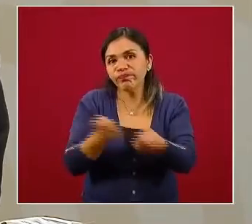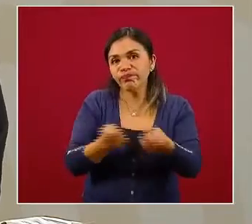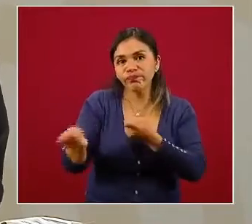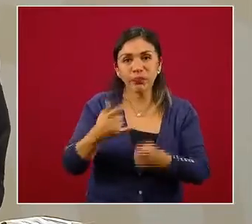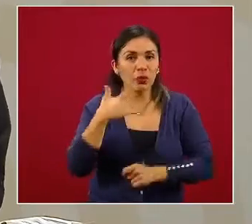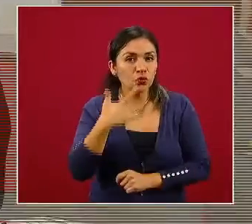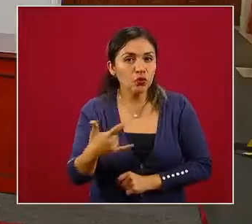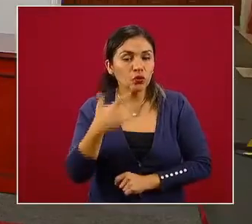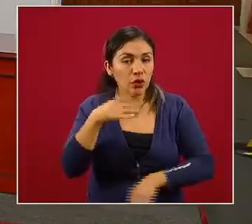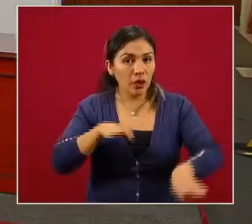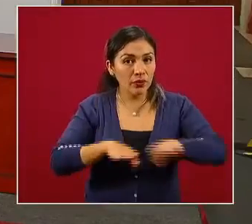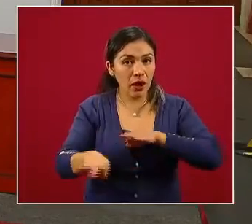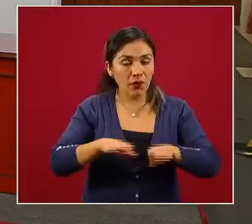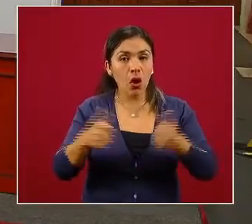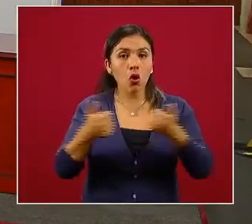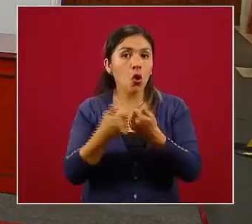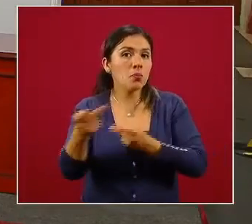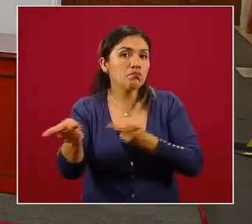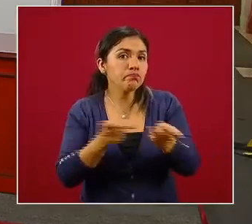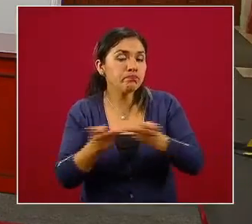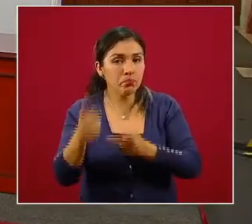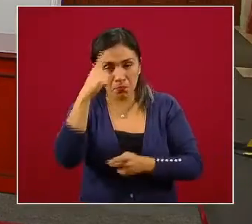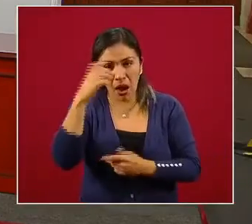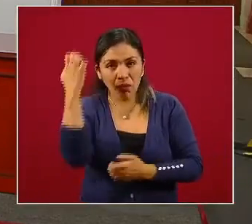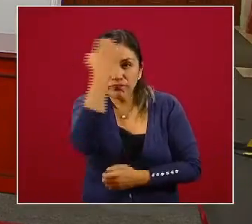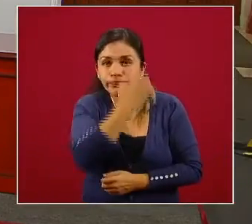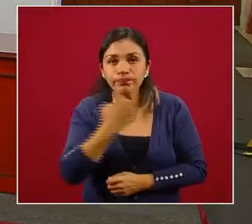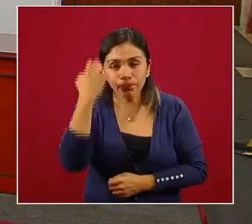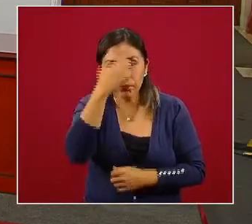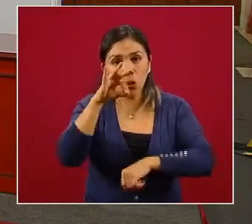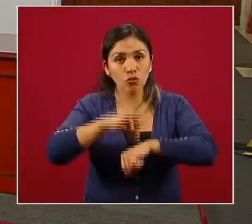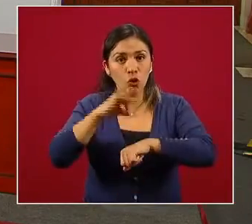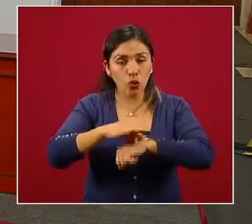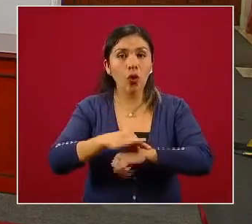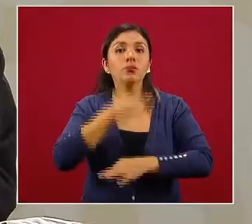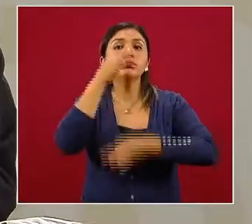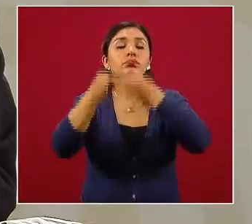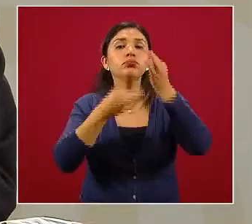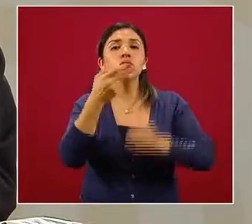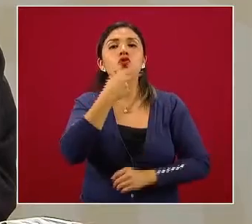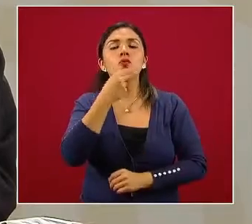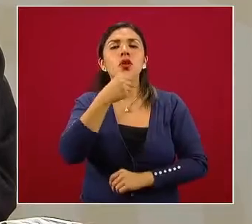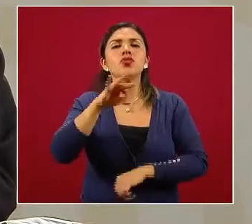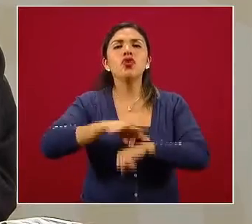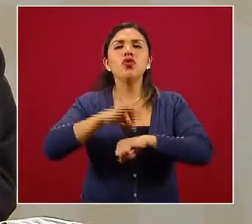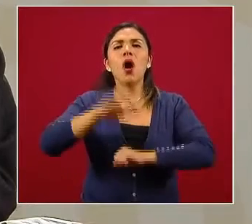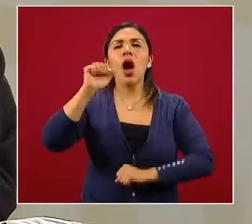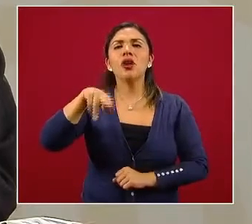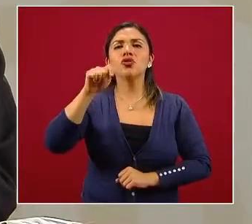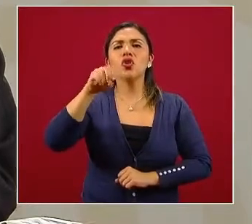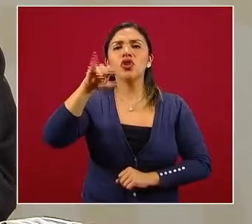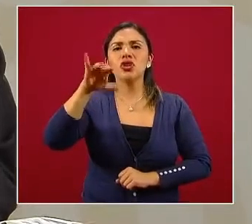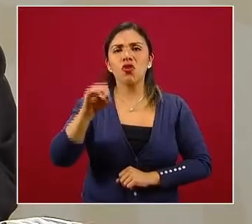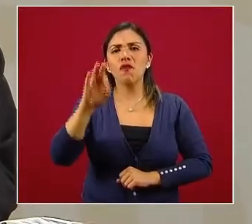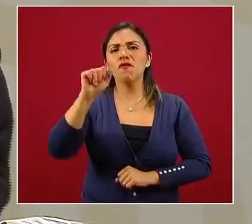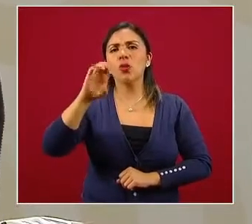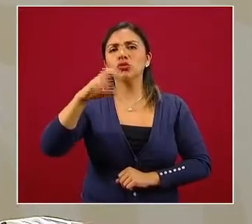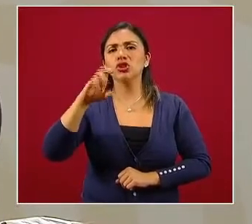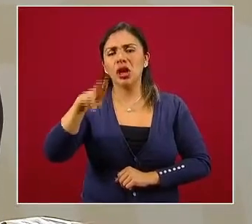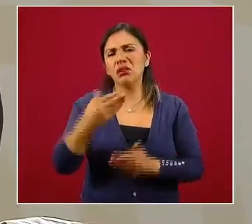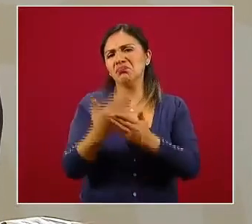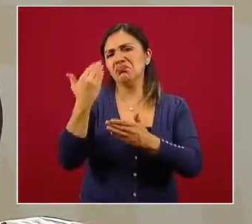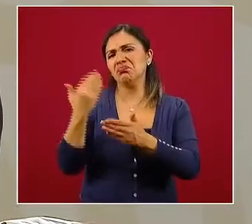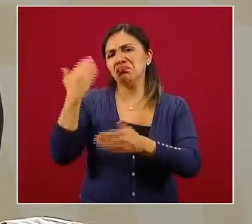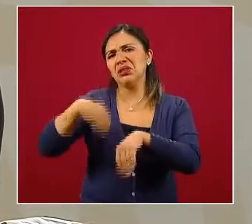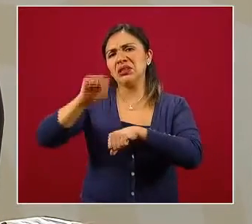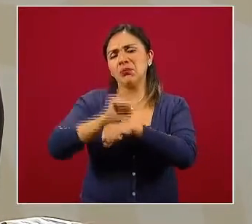esfuerzo en un protocolo, en un ensayo clínico que anunció el doctor Anthony Fauci hace algunas semanas y que coordinó